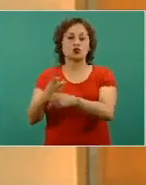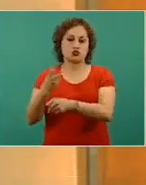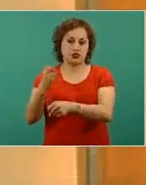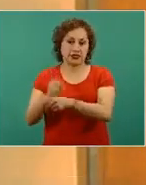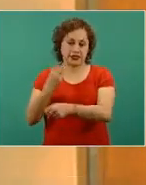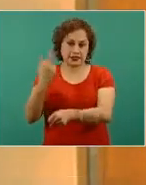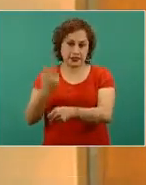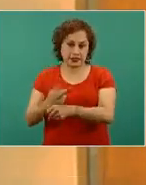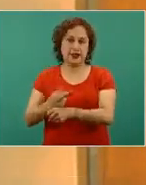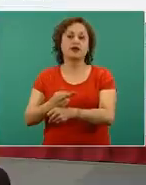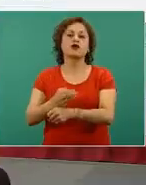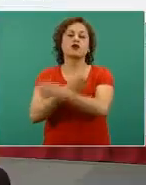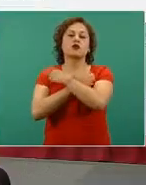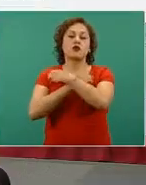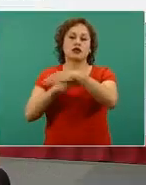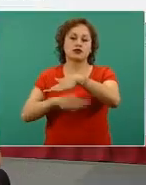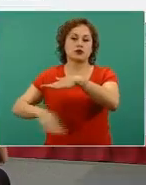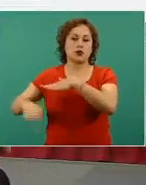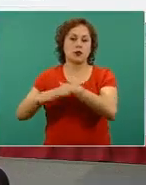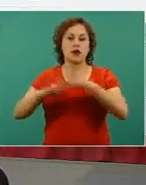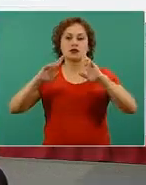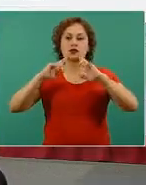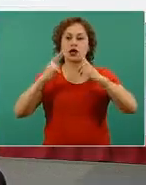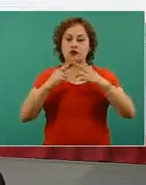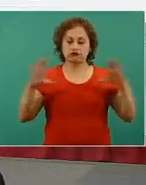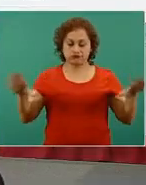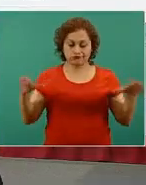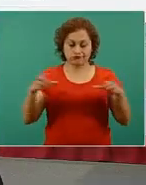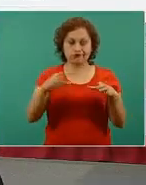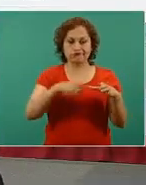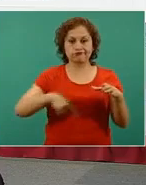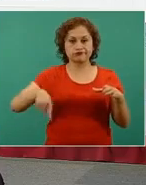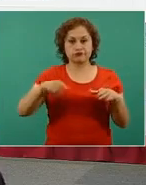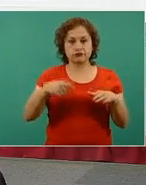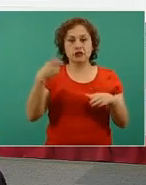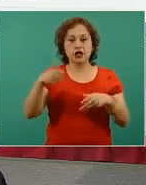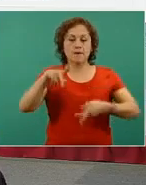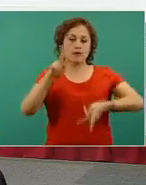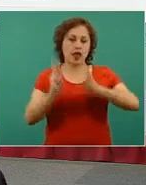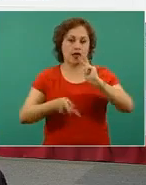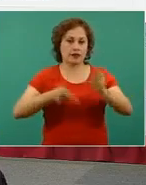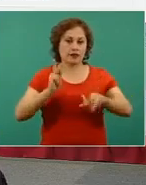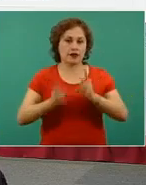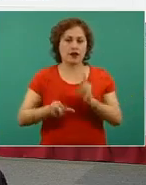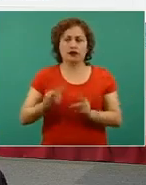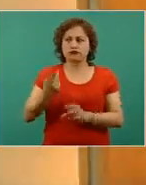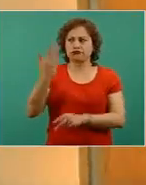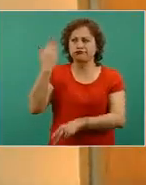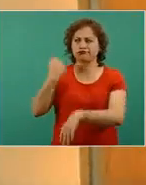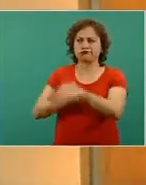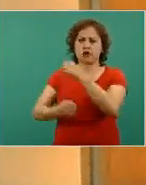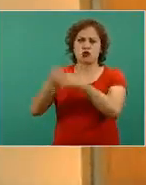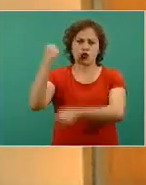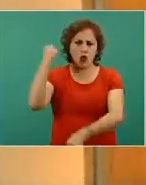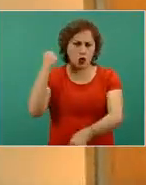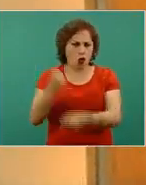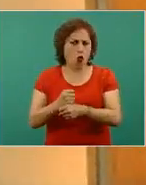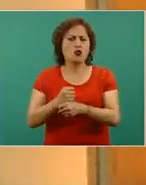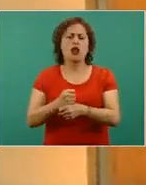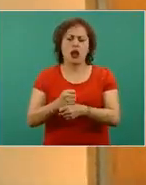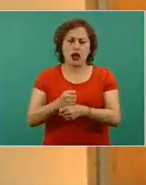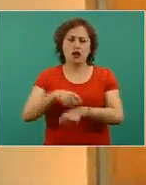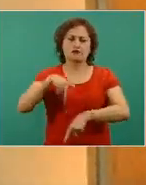Conversamos, retomamos sobre una conversación que ha durado todo el año entre la Secretaría de Salud y la Secretaría de Educación